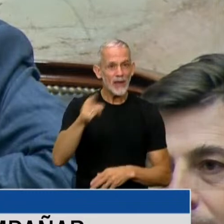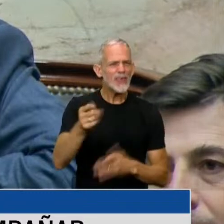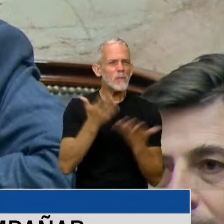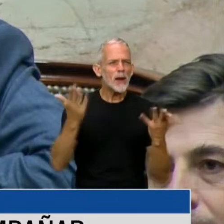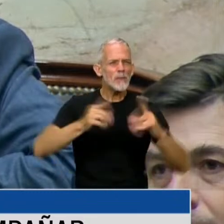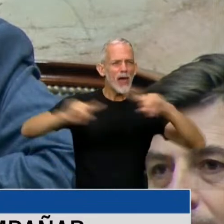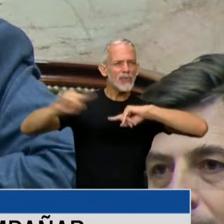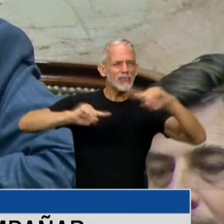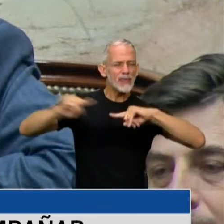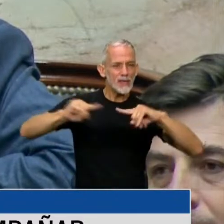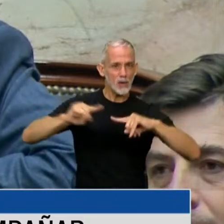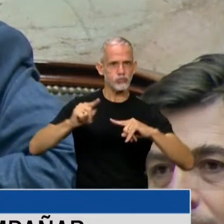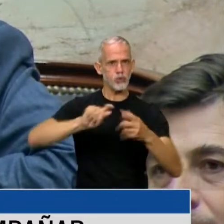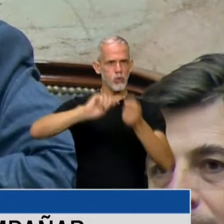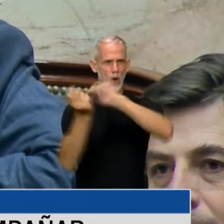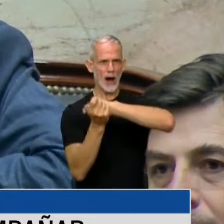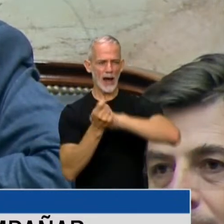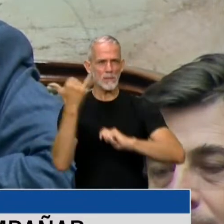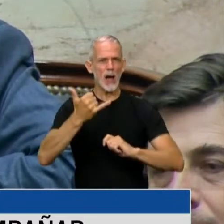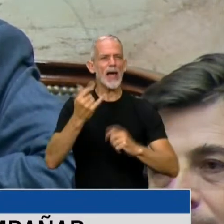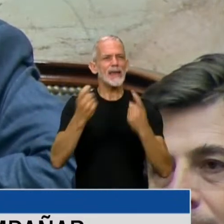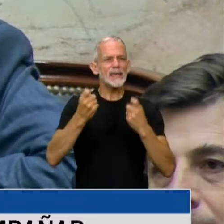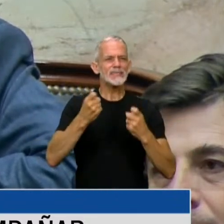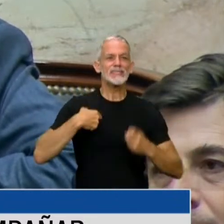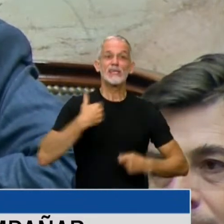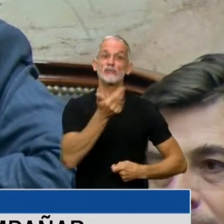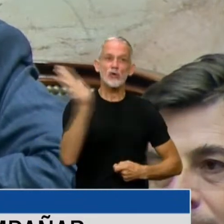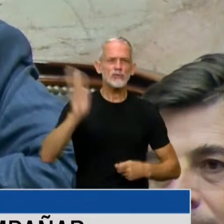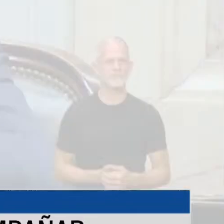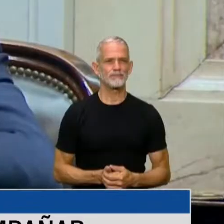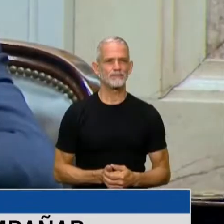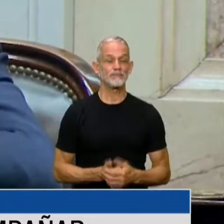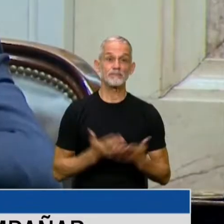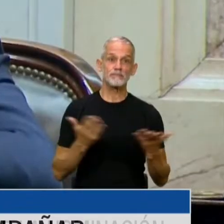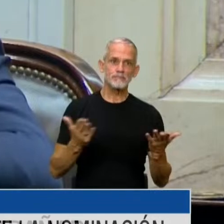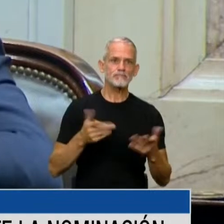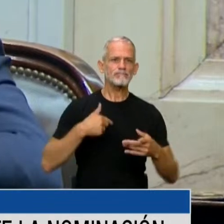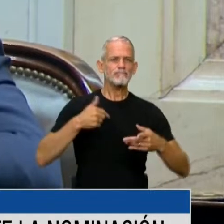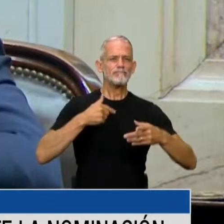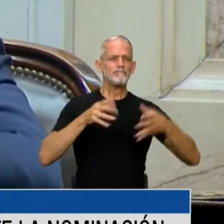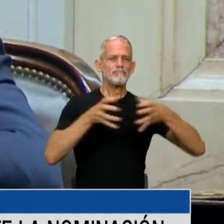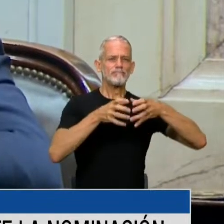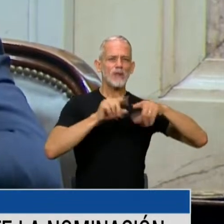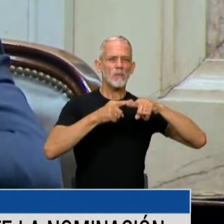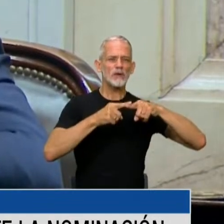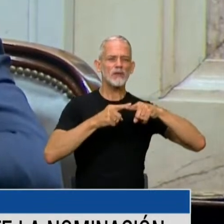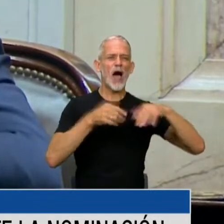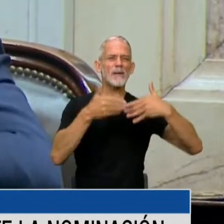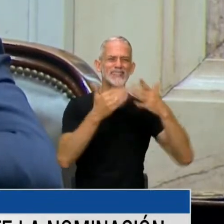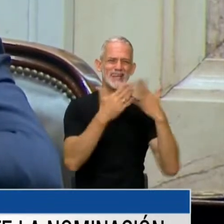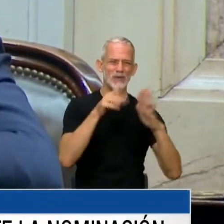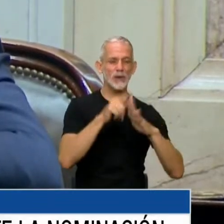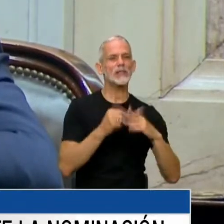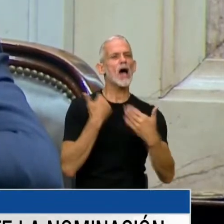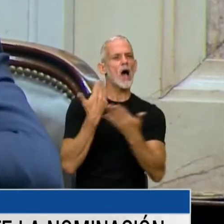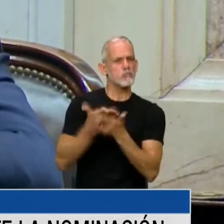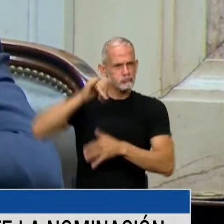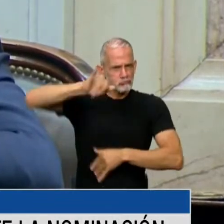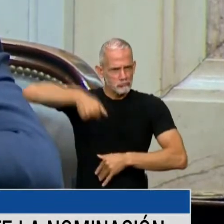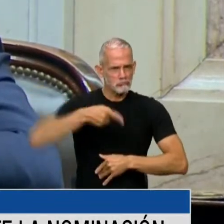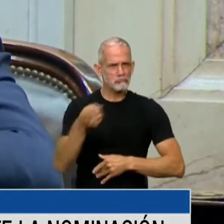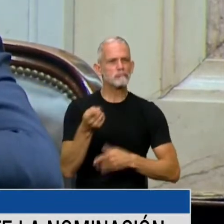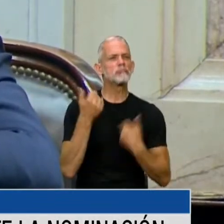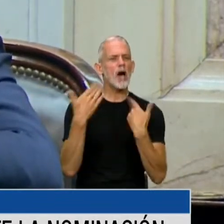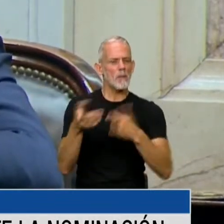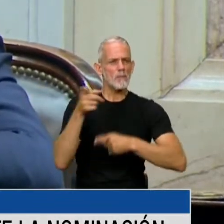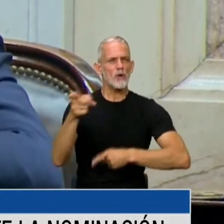de dirigir los grandes cambios que necesita la sociedad para salir adelante. Desde Avanza Libertad acompañaremos